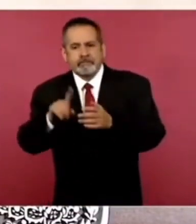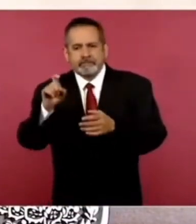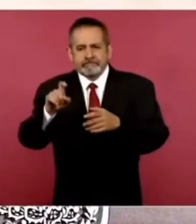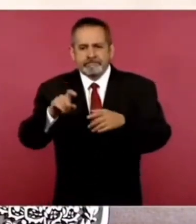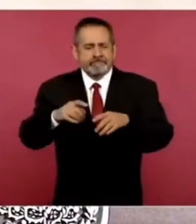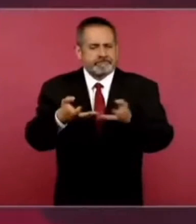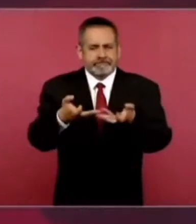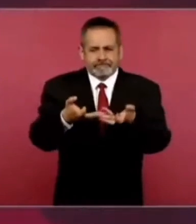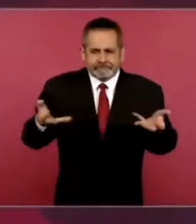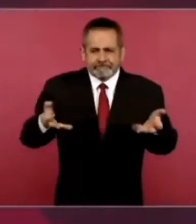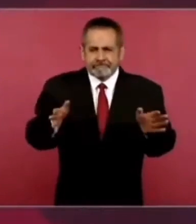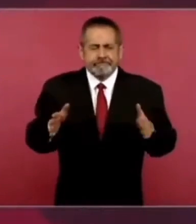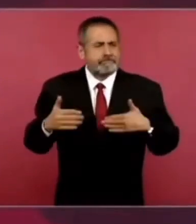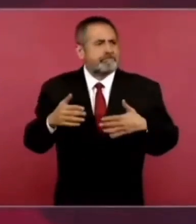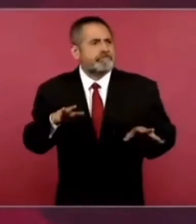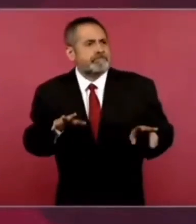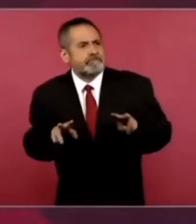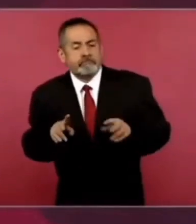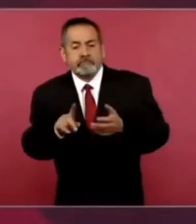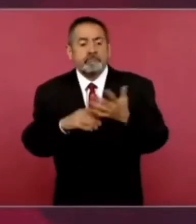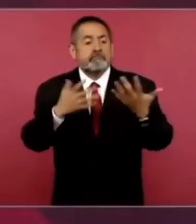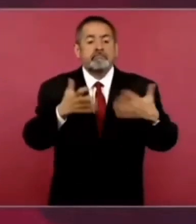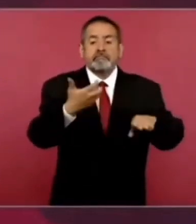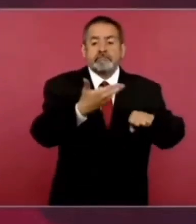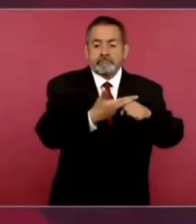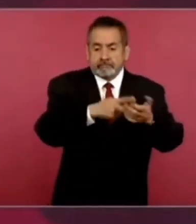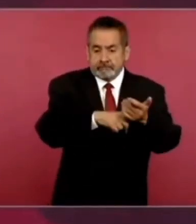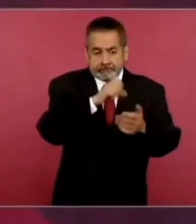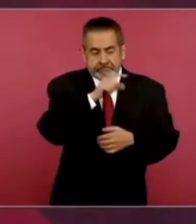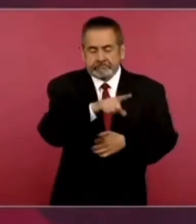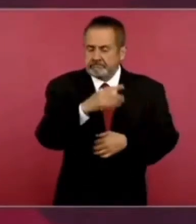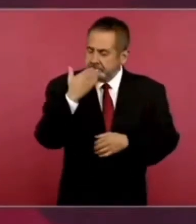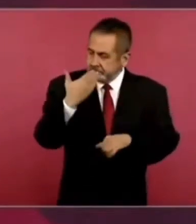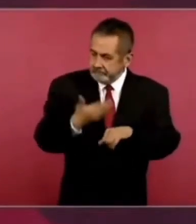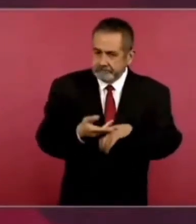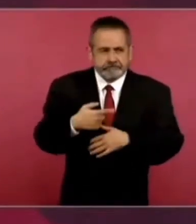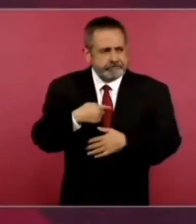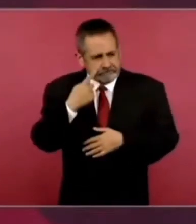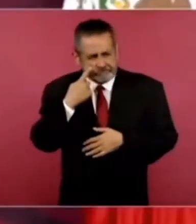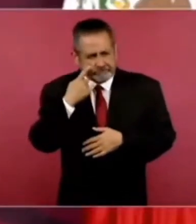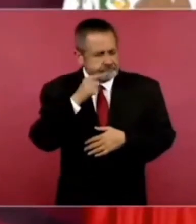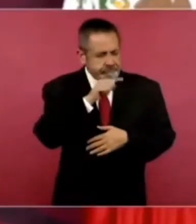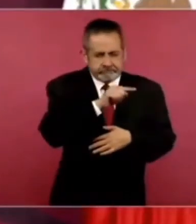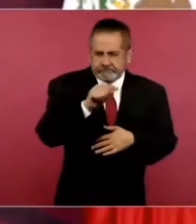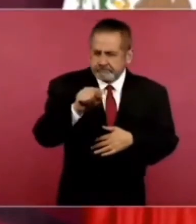civiles, los empresarios se portaron muy bien, se escogió que todos